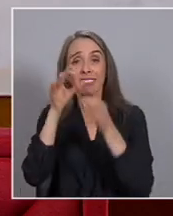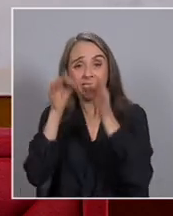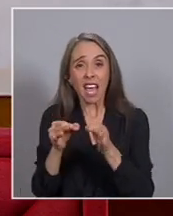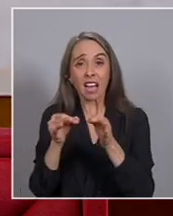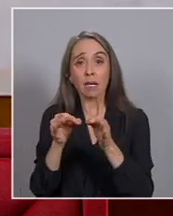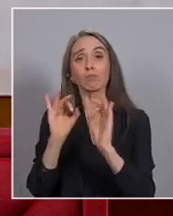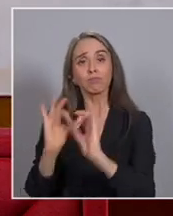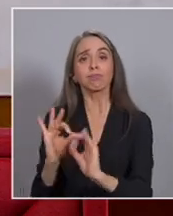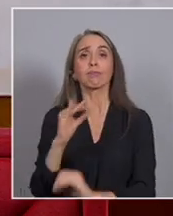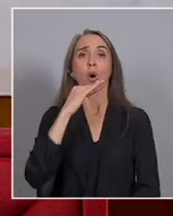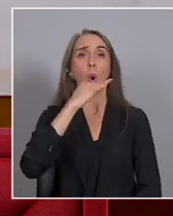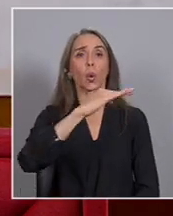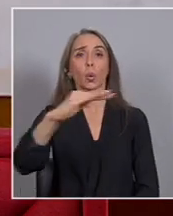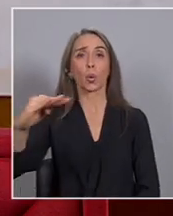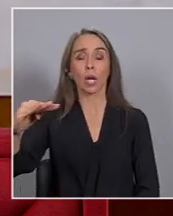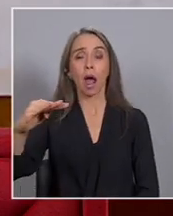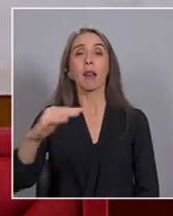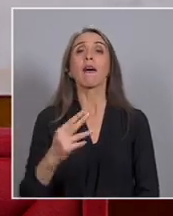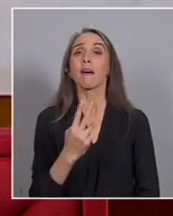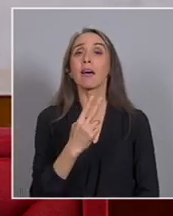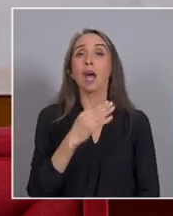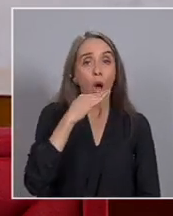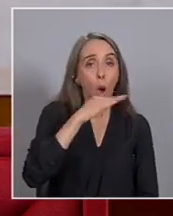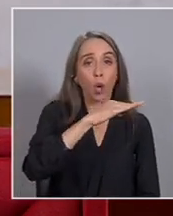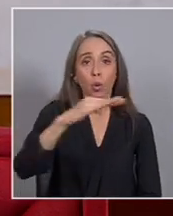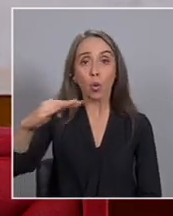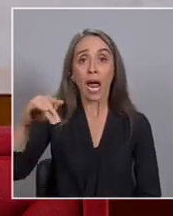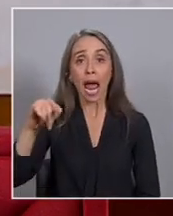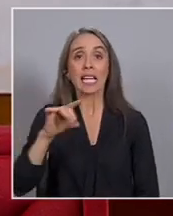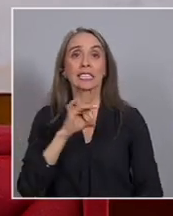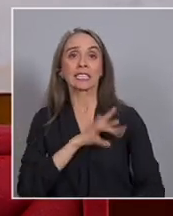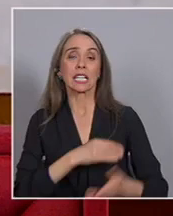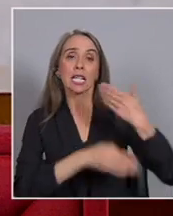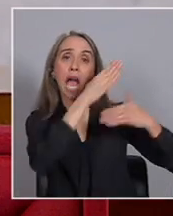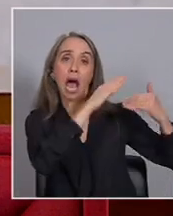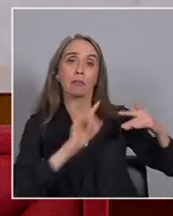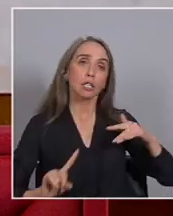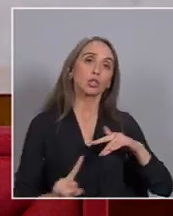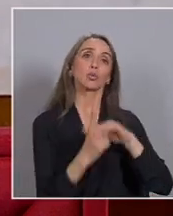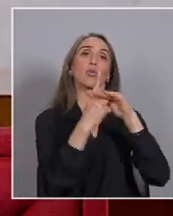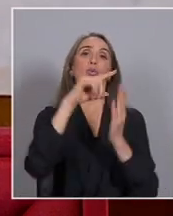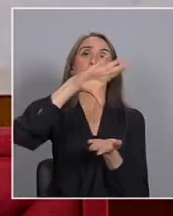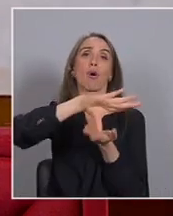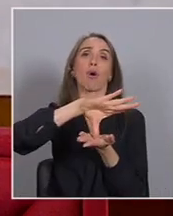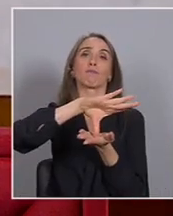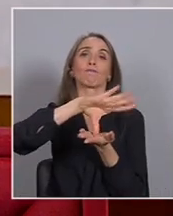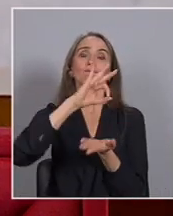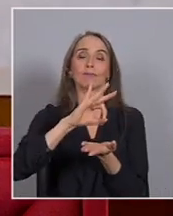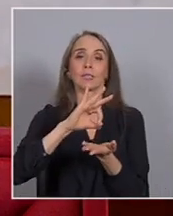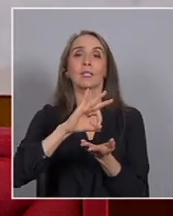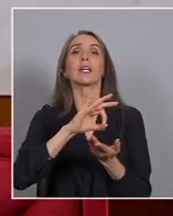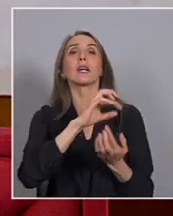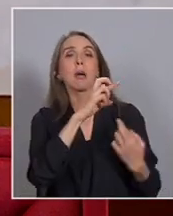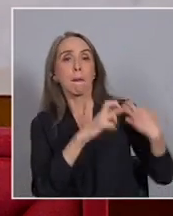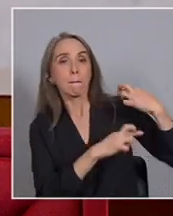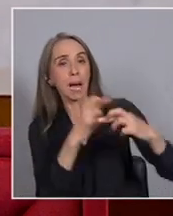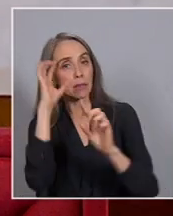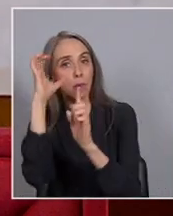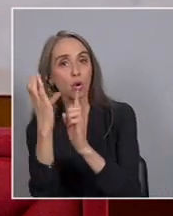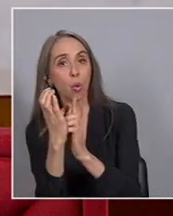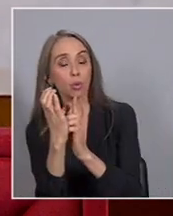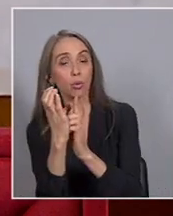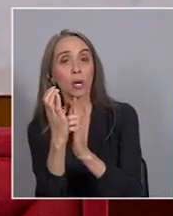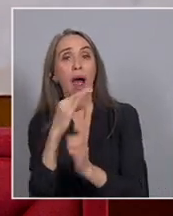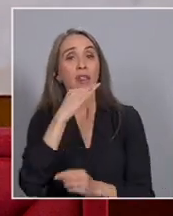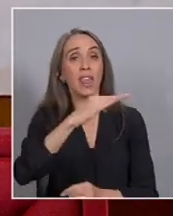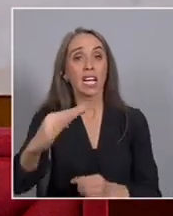rural. La ruralidad es un espacio en donde Chile se formó como nación y su patrimonio cultural está en la base de